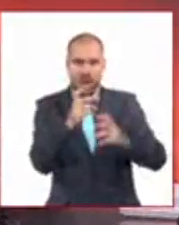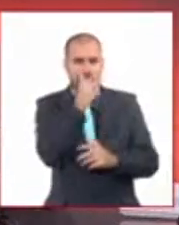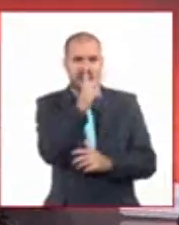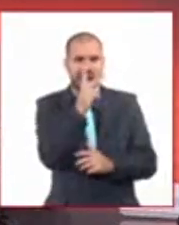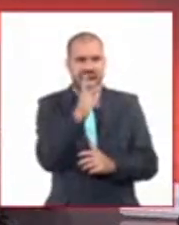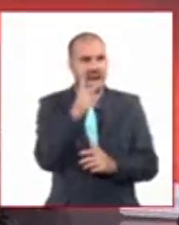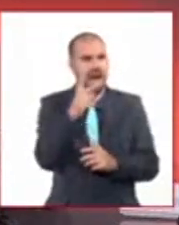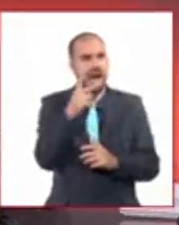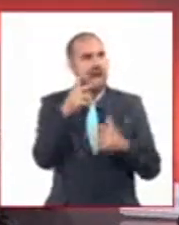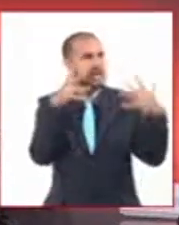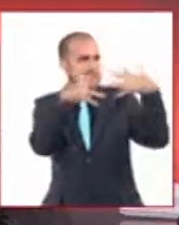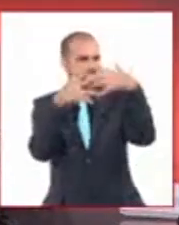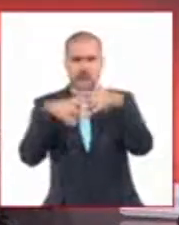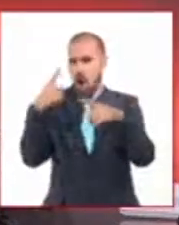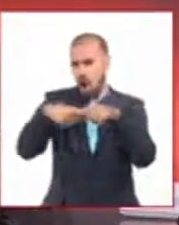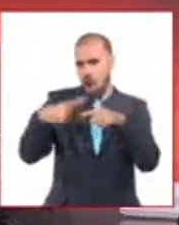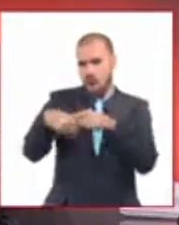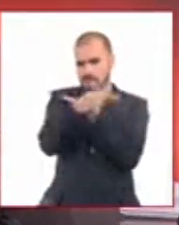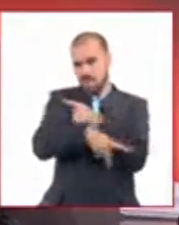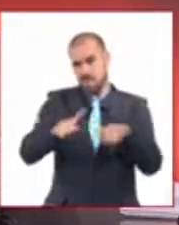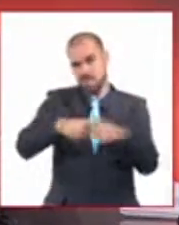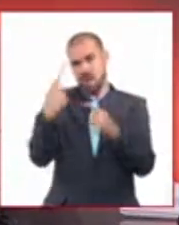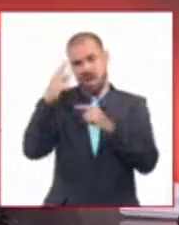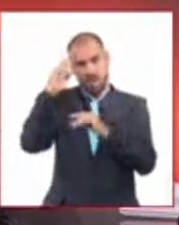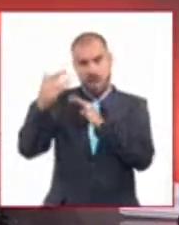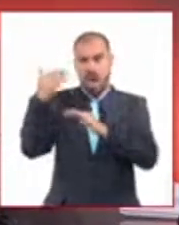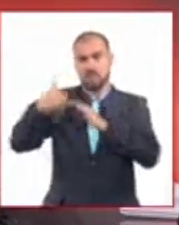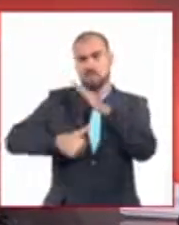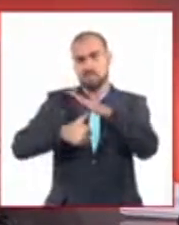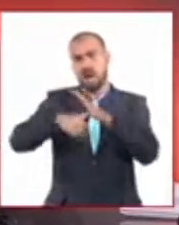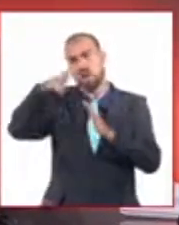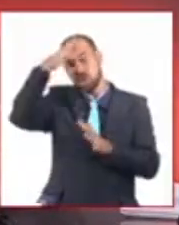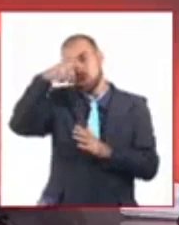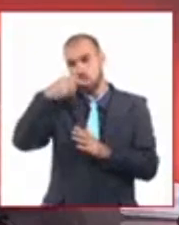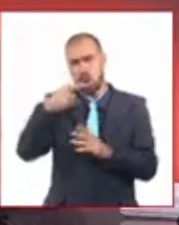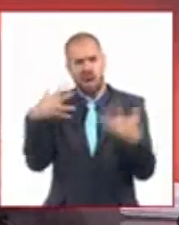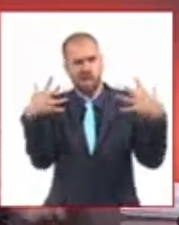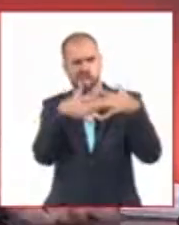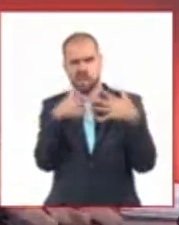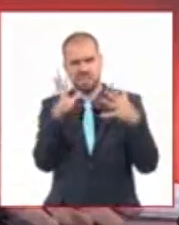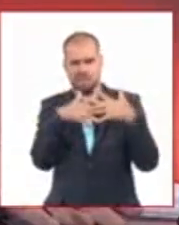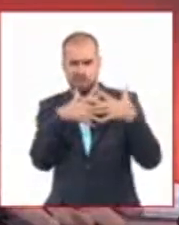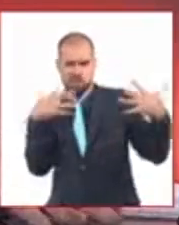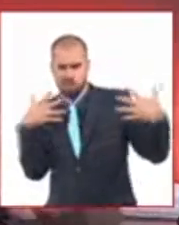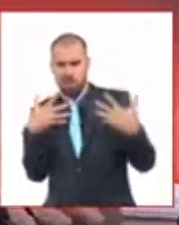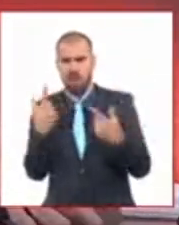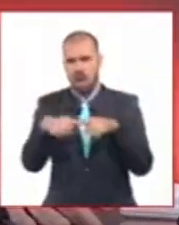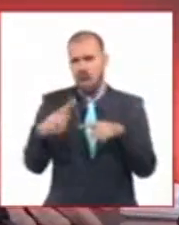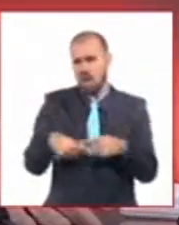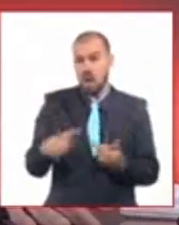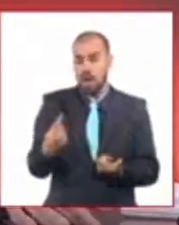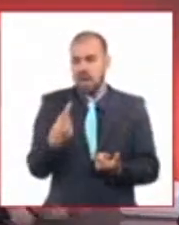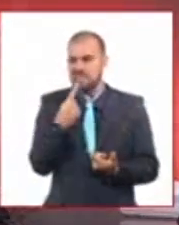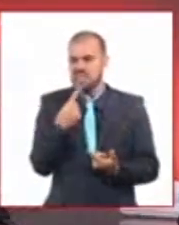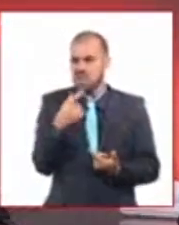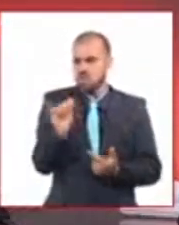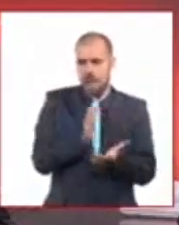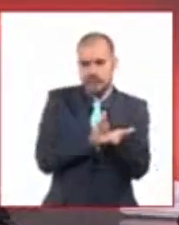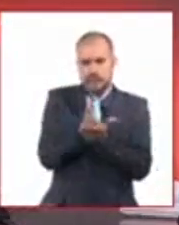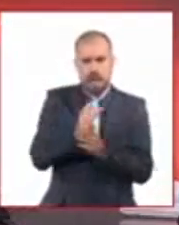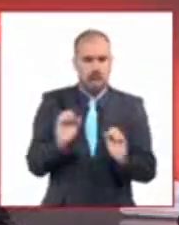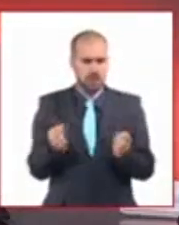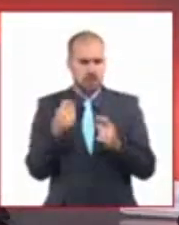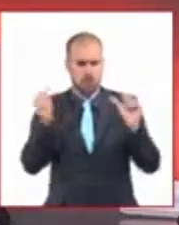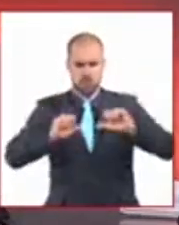esa política exterior apuestan al multar al multilateralismo pero qué tipo de multilateralismo no es